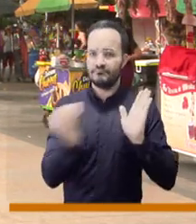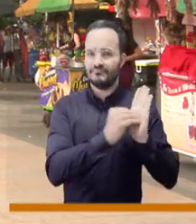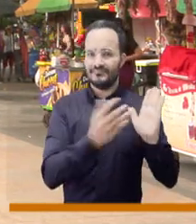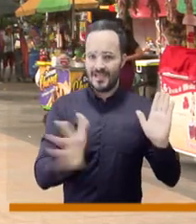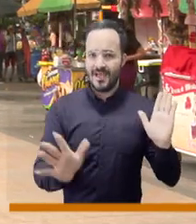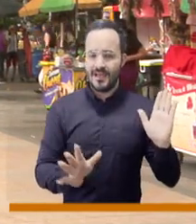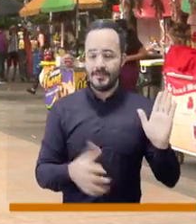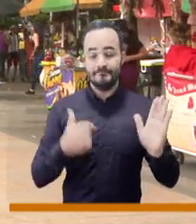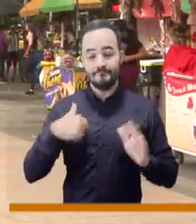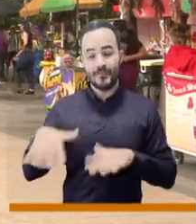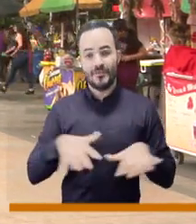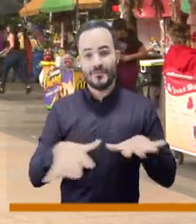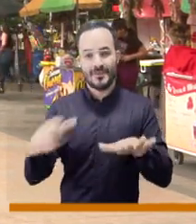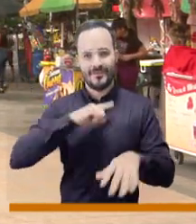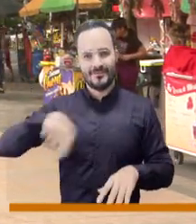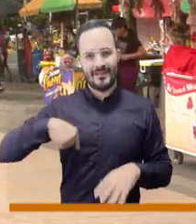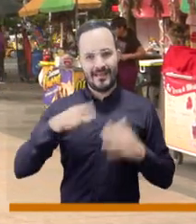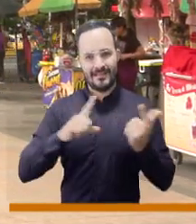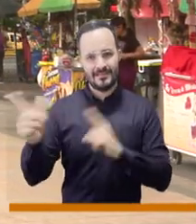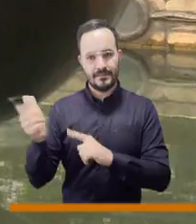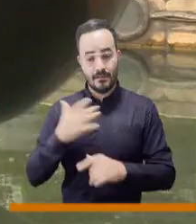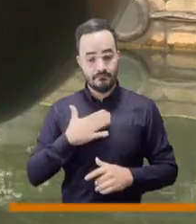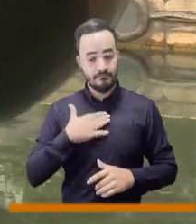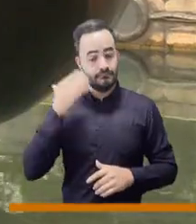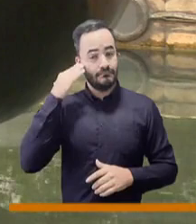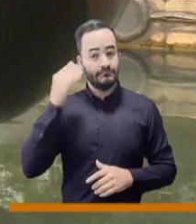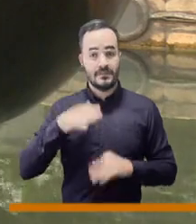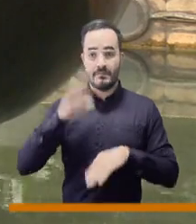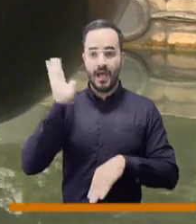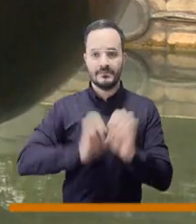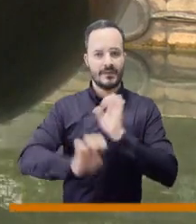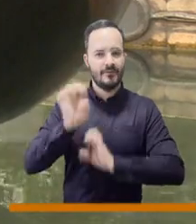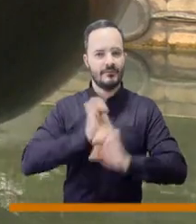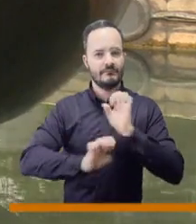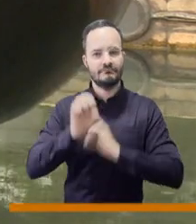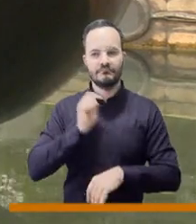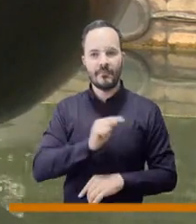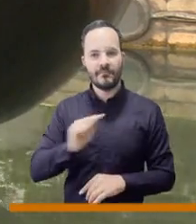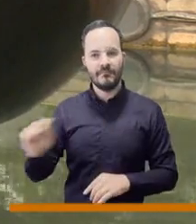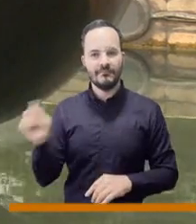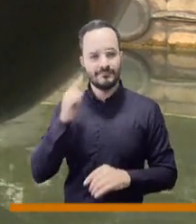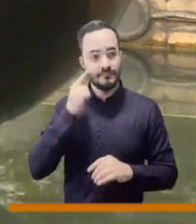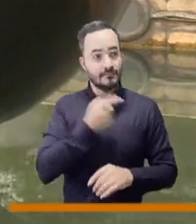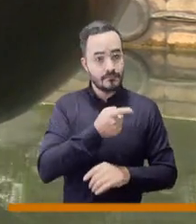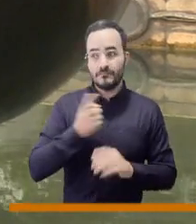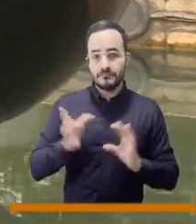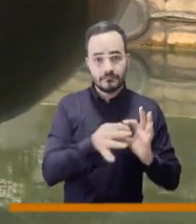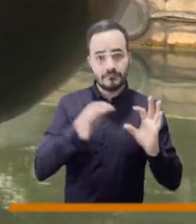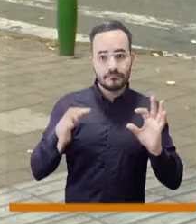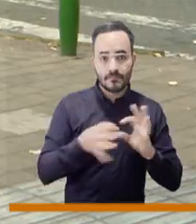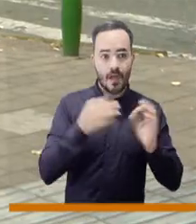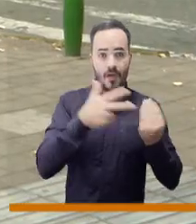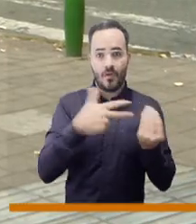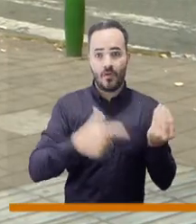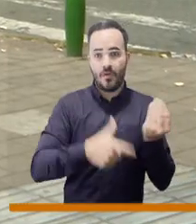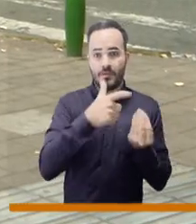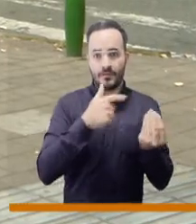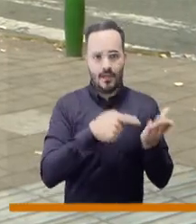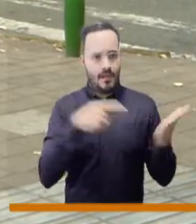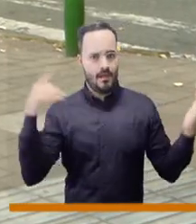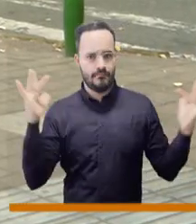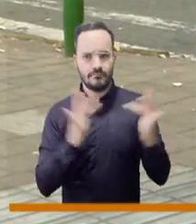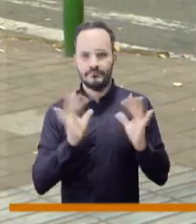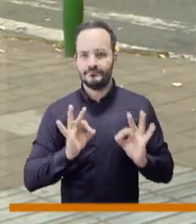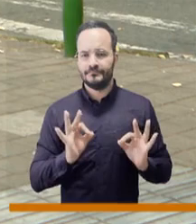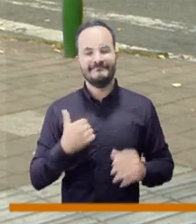estamos listas, somos defensoras de lo que, digamos, se movilizan a través de la Corte Constitucional. Por eso